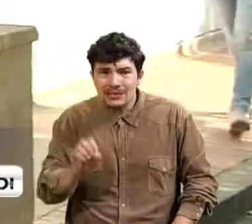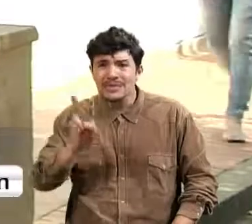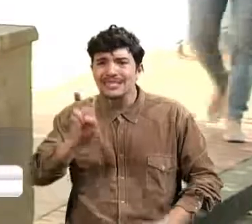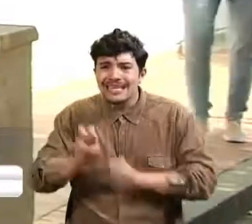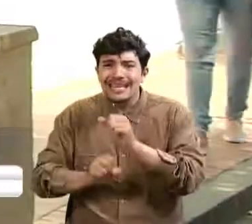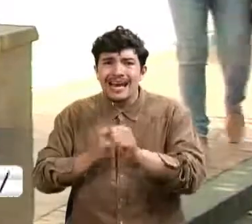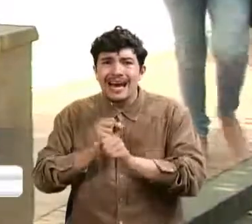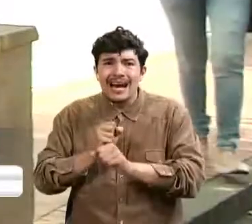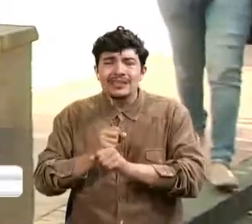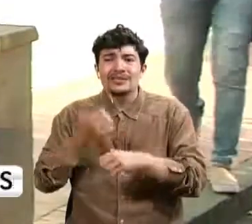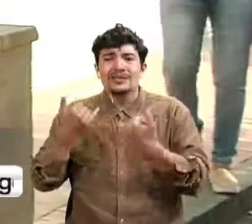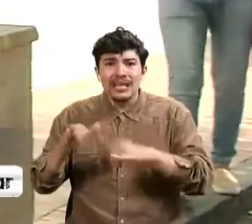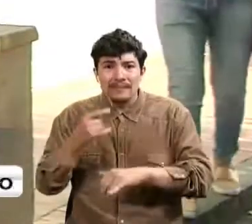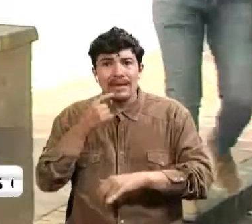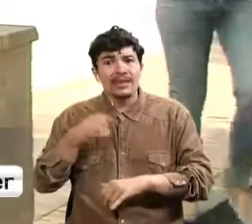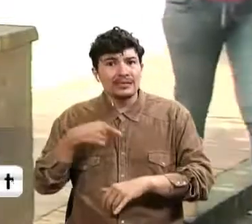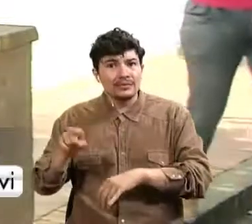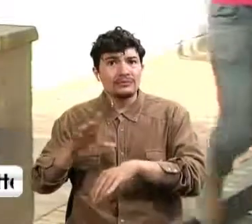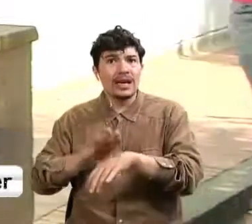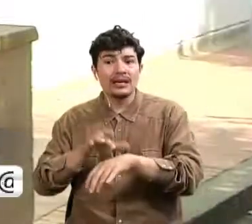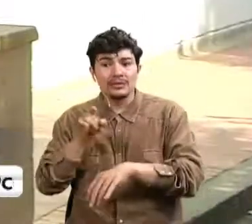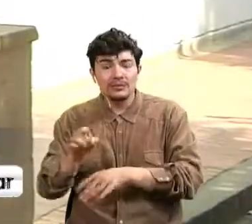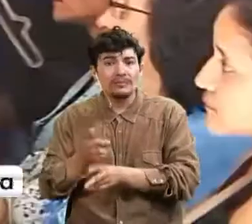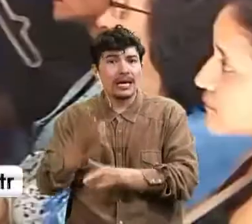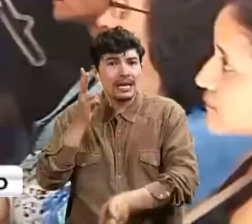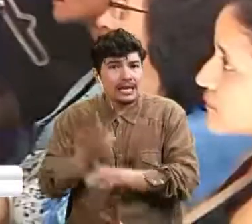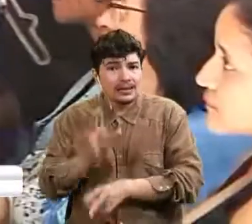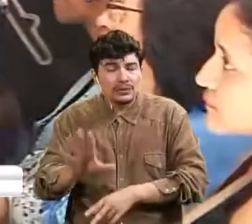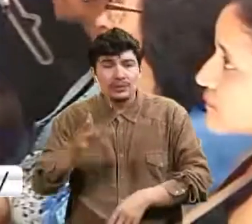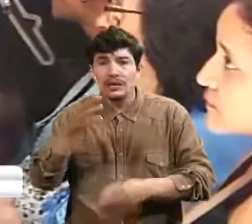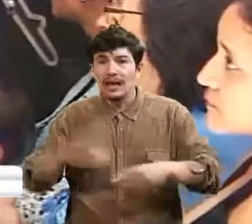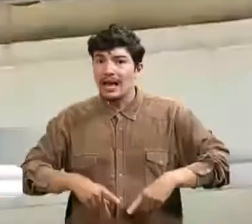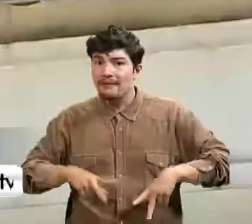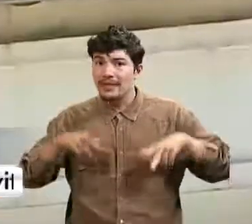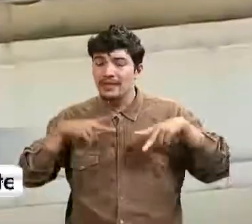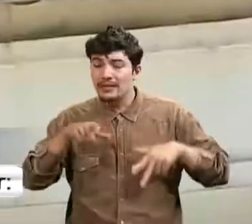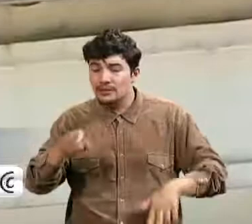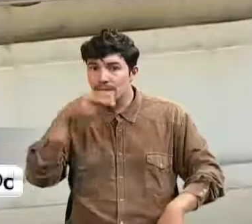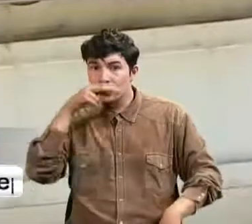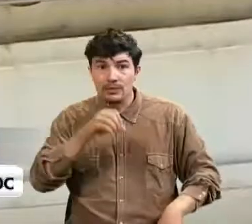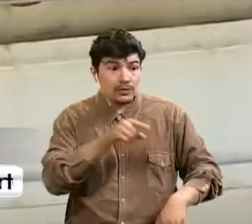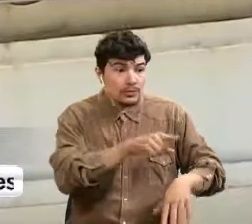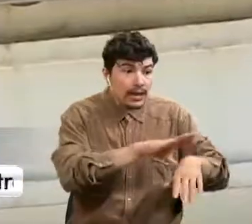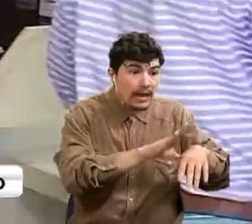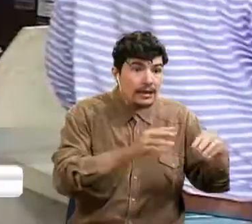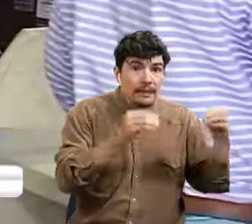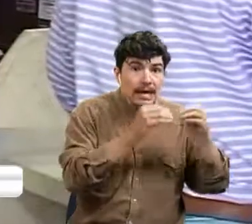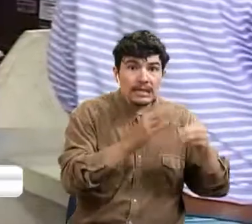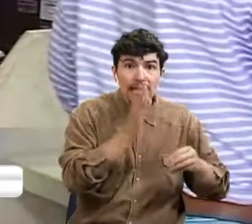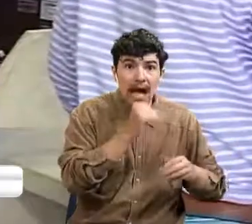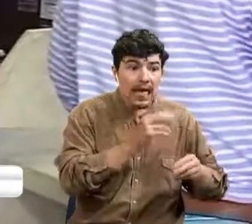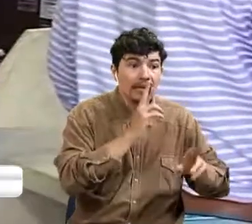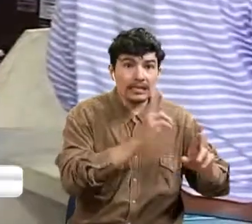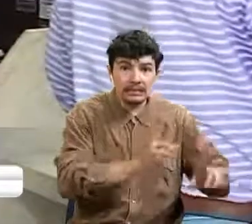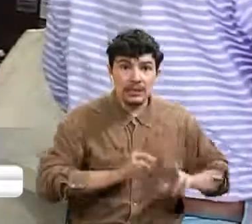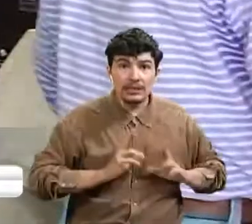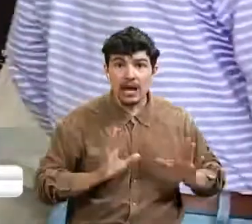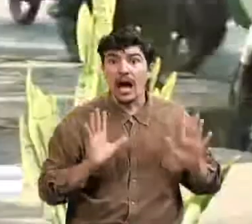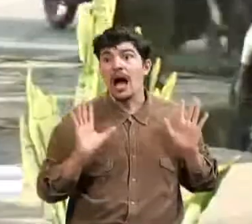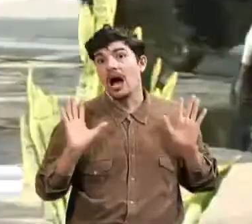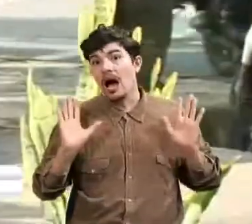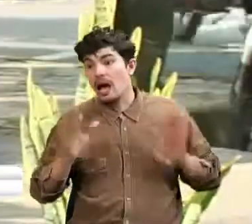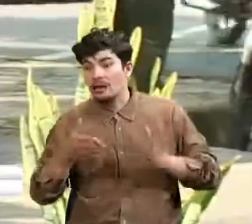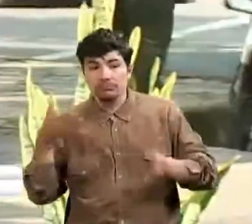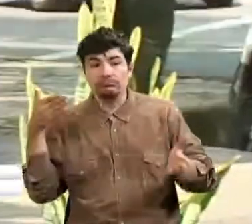niño y ya me lo dijeron los médicos, está en riesgo la vida del niño. Si la EPS no responde, se buscarán opciones por la vía del